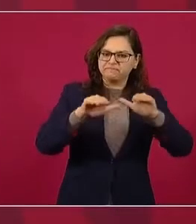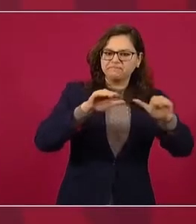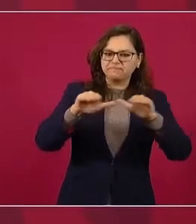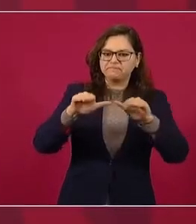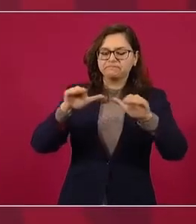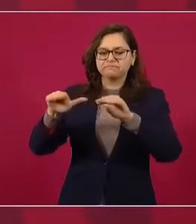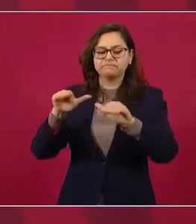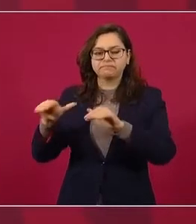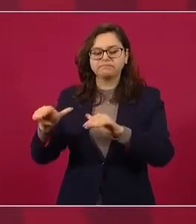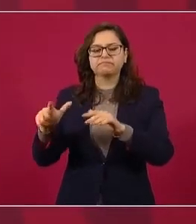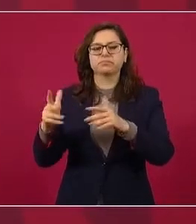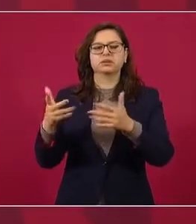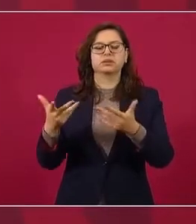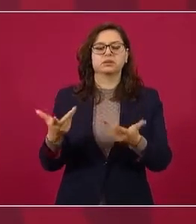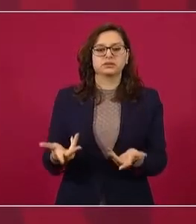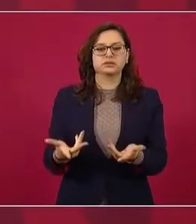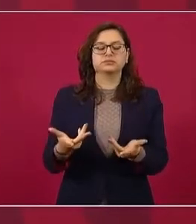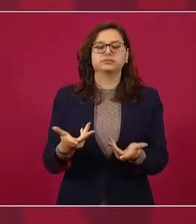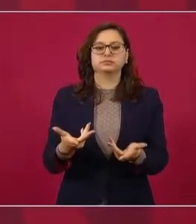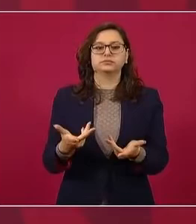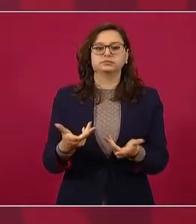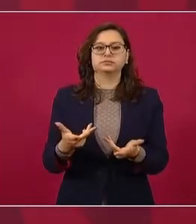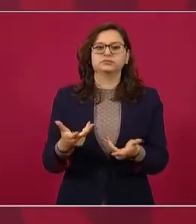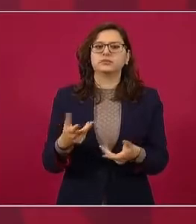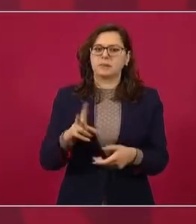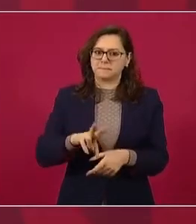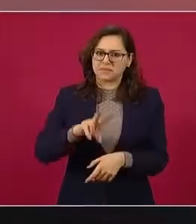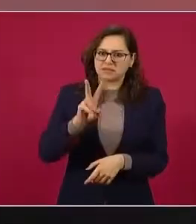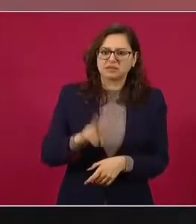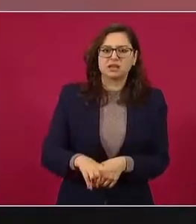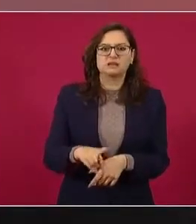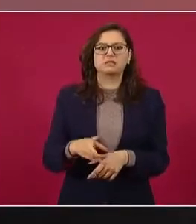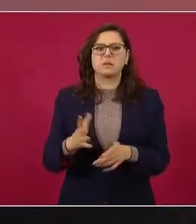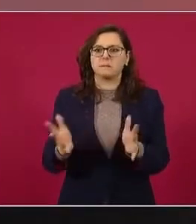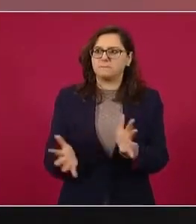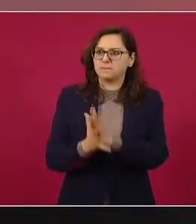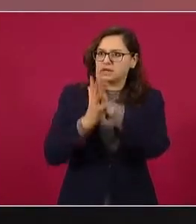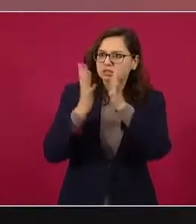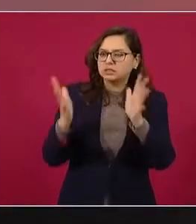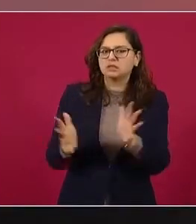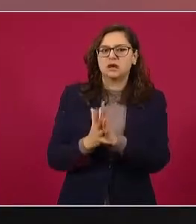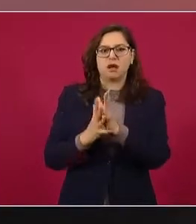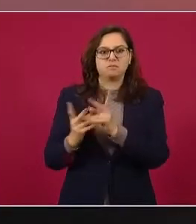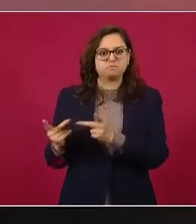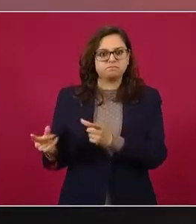y había participado en movimientos sociales,